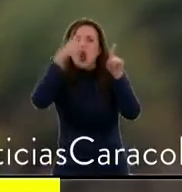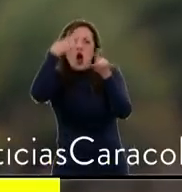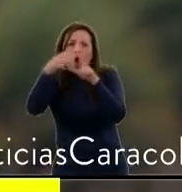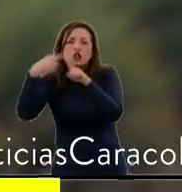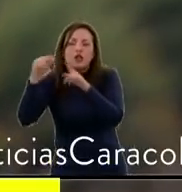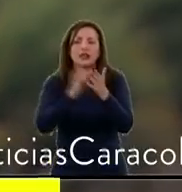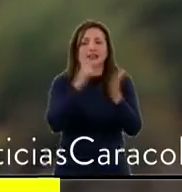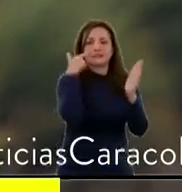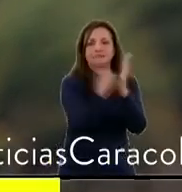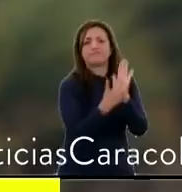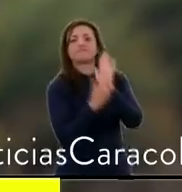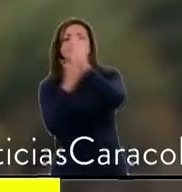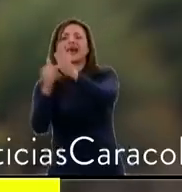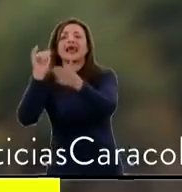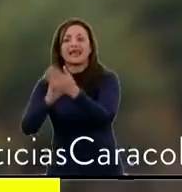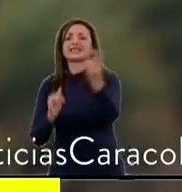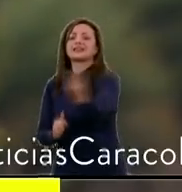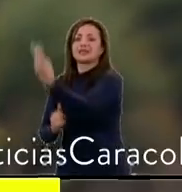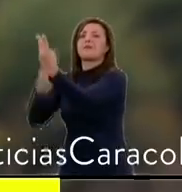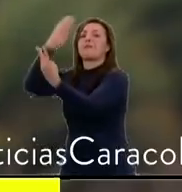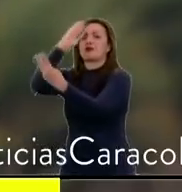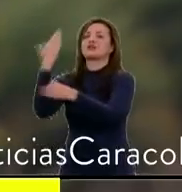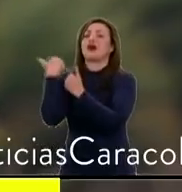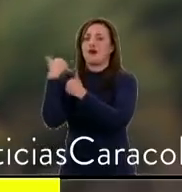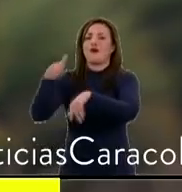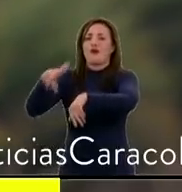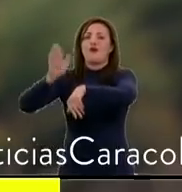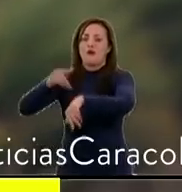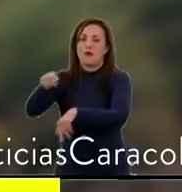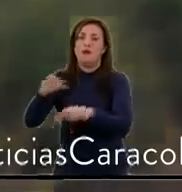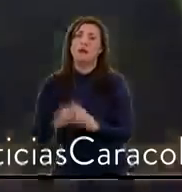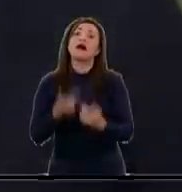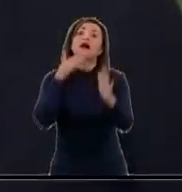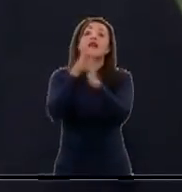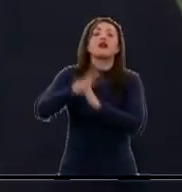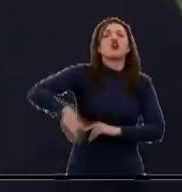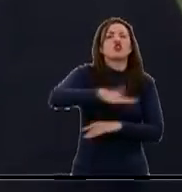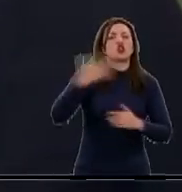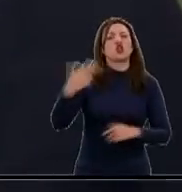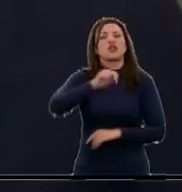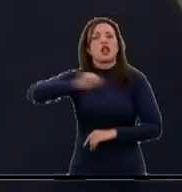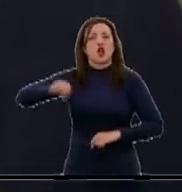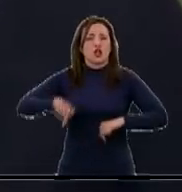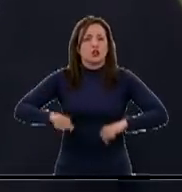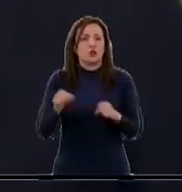cuenta de la responsabilidad de estos 3 policías indiciados. Información desde el norte de Bogotá, Juan Andrés Beltrán, Noticias Caracol.